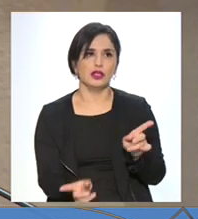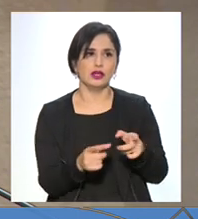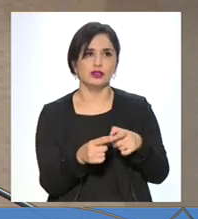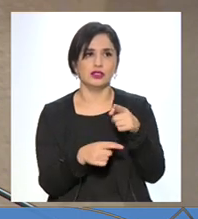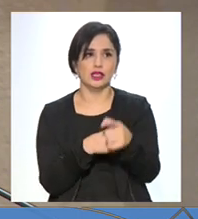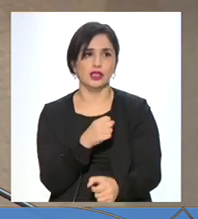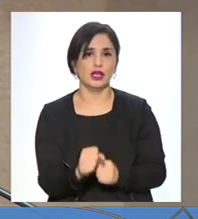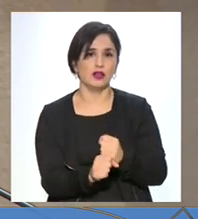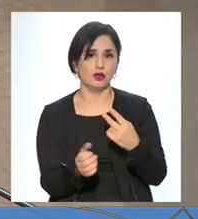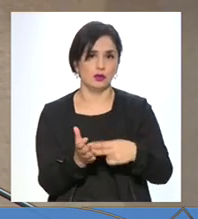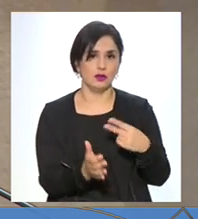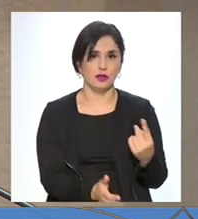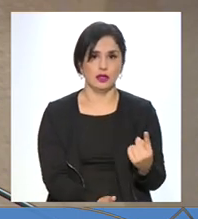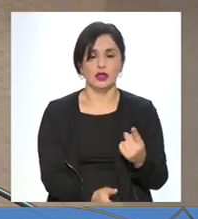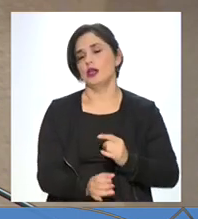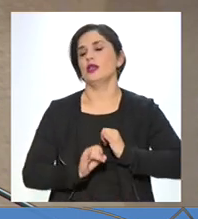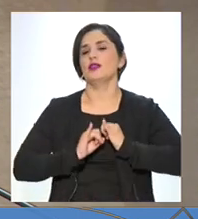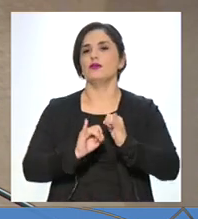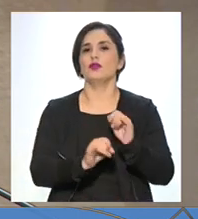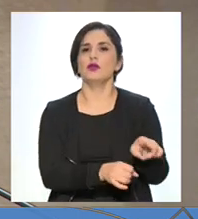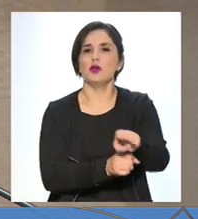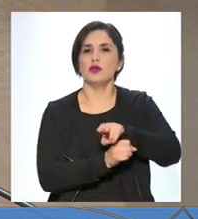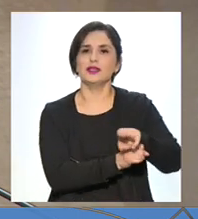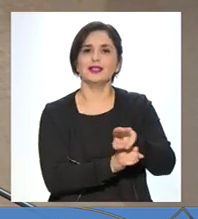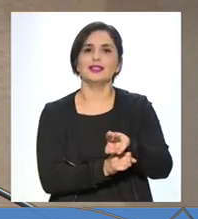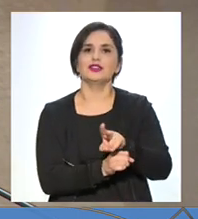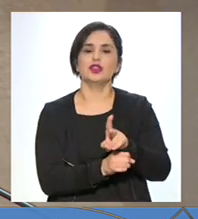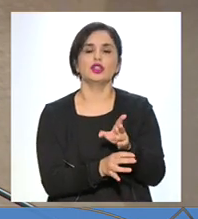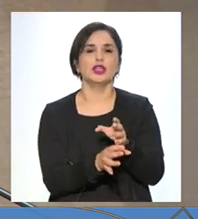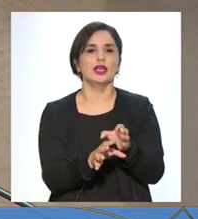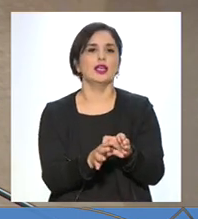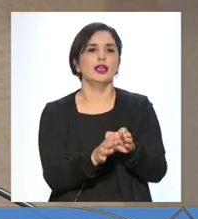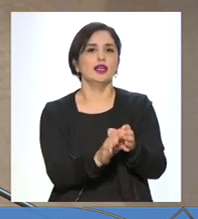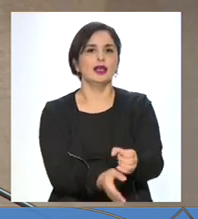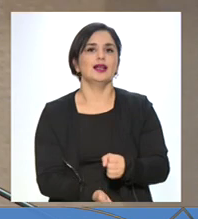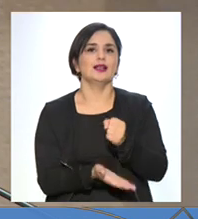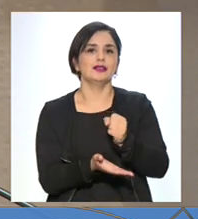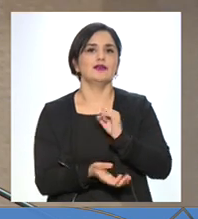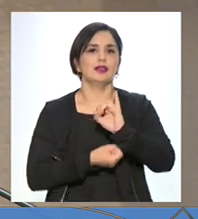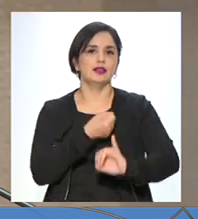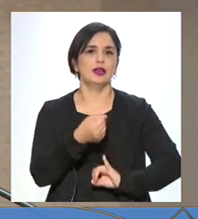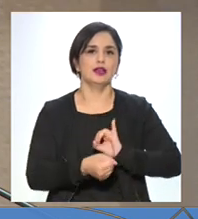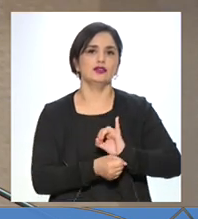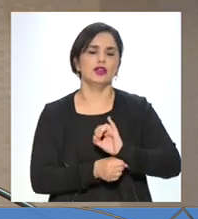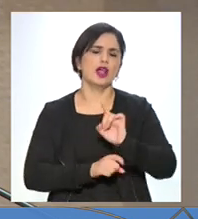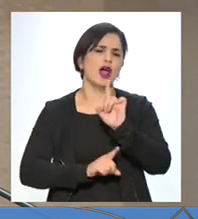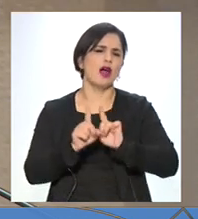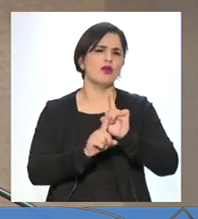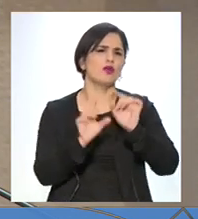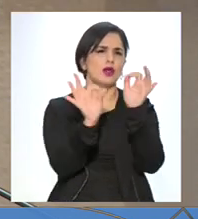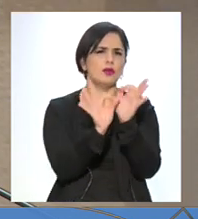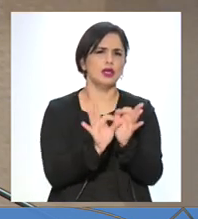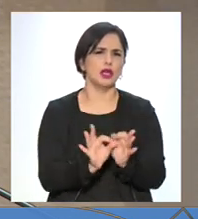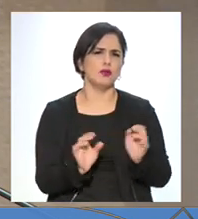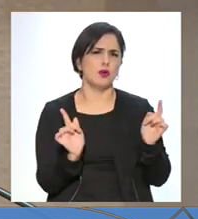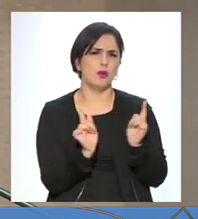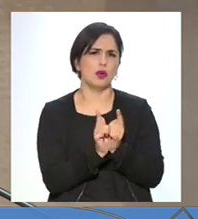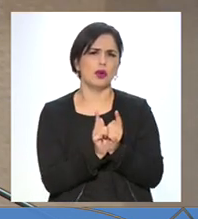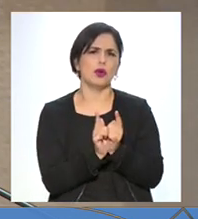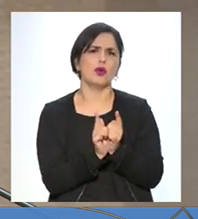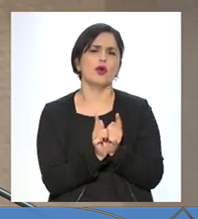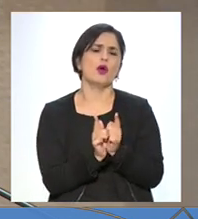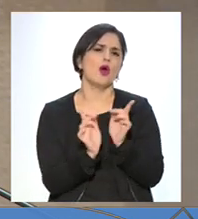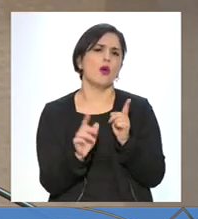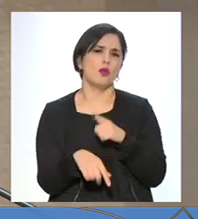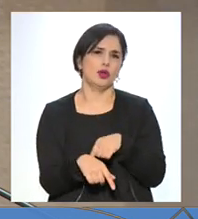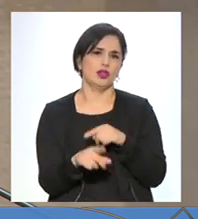2021 e información sobre la Administración de Reservas Internacionales, todas ellas cuestiones que solo citaremos parcialmente en esta presentación en atención a las